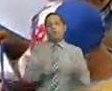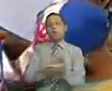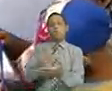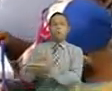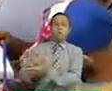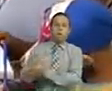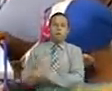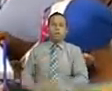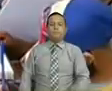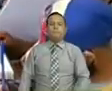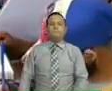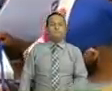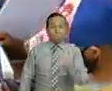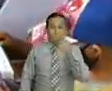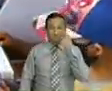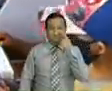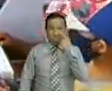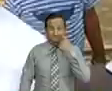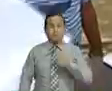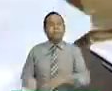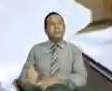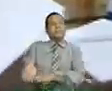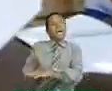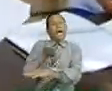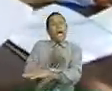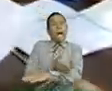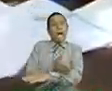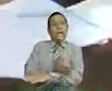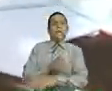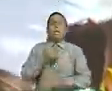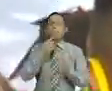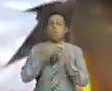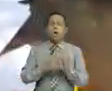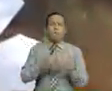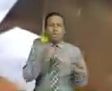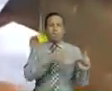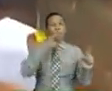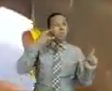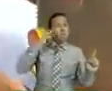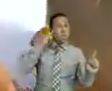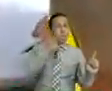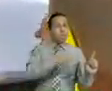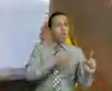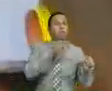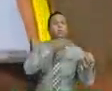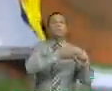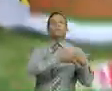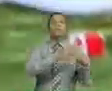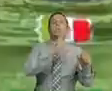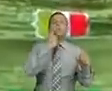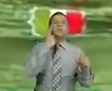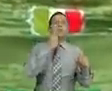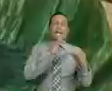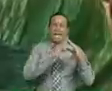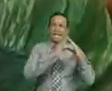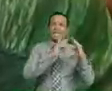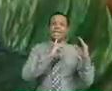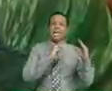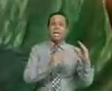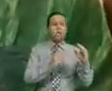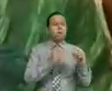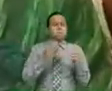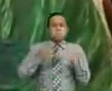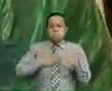Matemática. Ha escuchado clases en la casa de una tía porque tampoco tiene computadora. Luego acuña el conocimiento